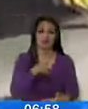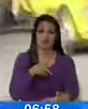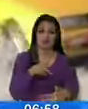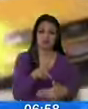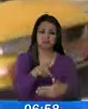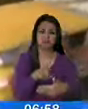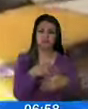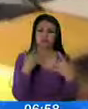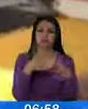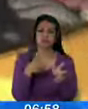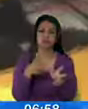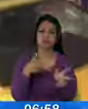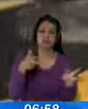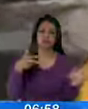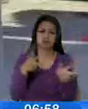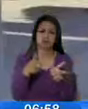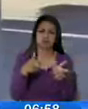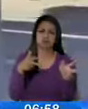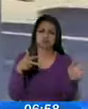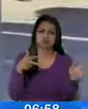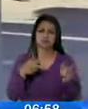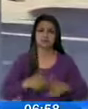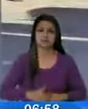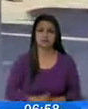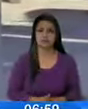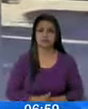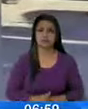ocasionó congestión vehicular en la zona.